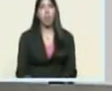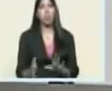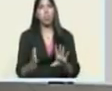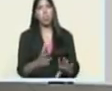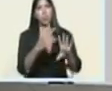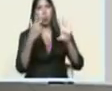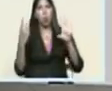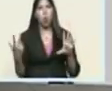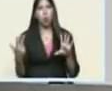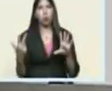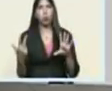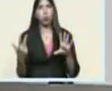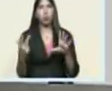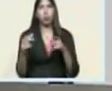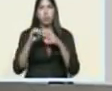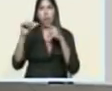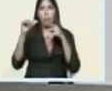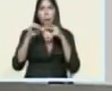semanas.